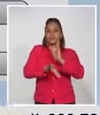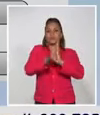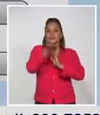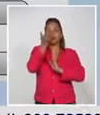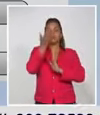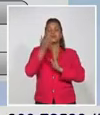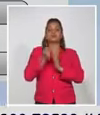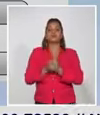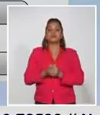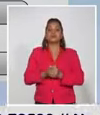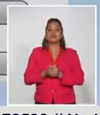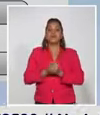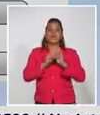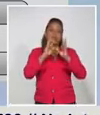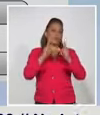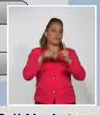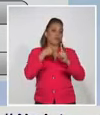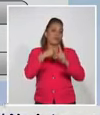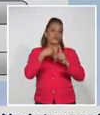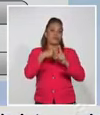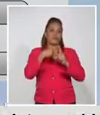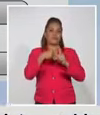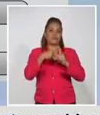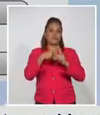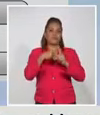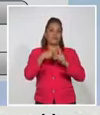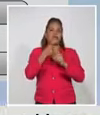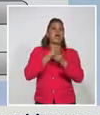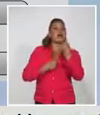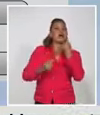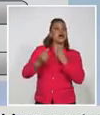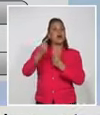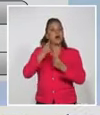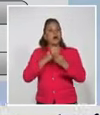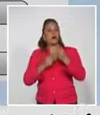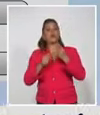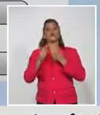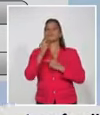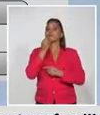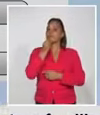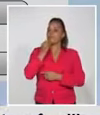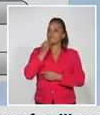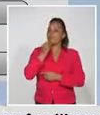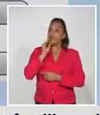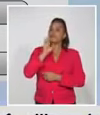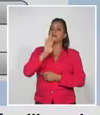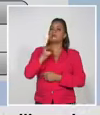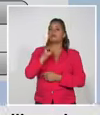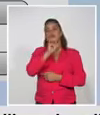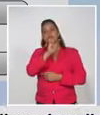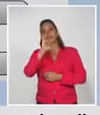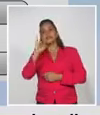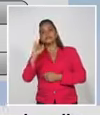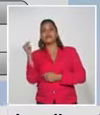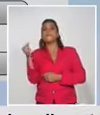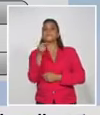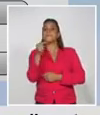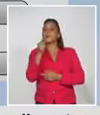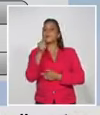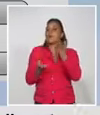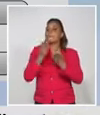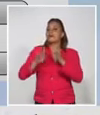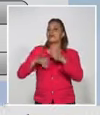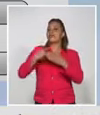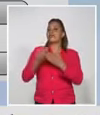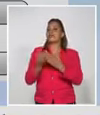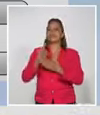número de personas que se confirman, independientemente de que tal vez pudiéramos decir que son 96 menos que ayer, pero